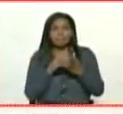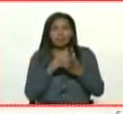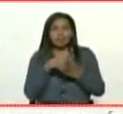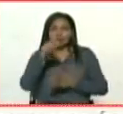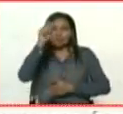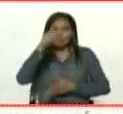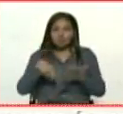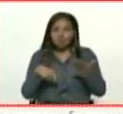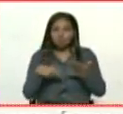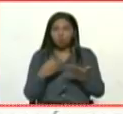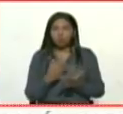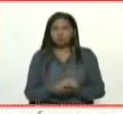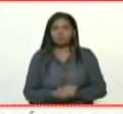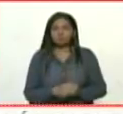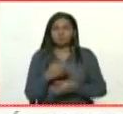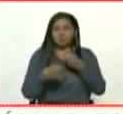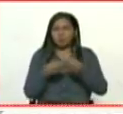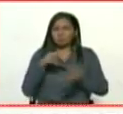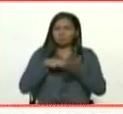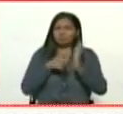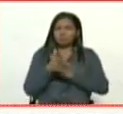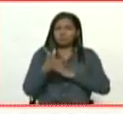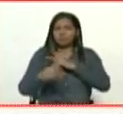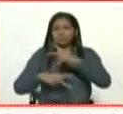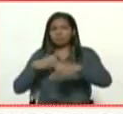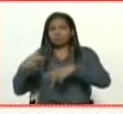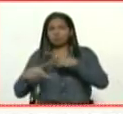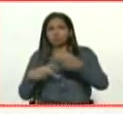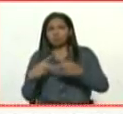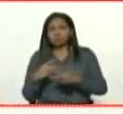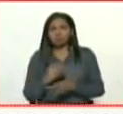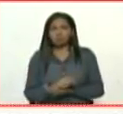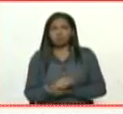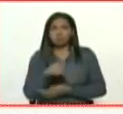50.877 puntos de venta. ¿Cómo va ese proceso de